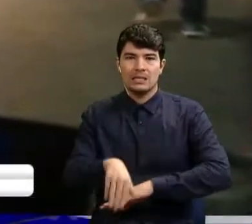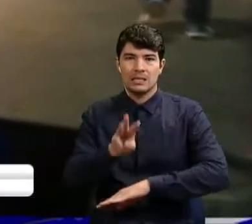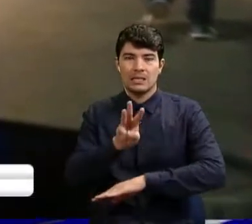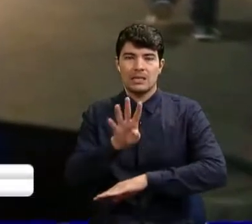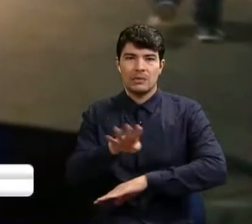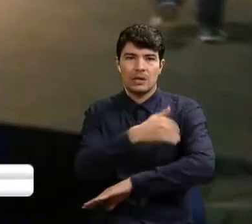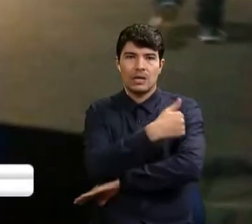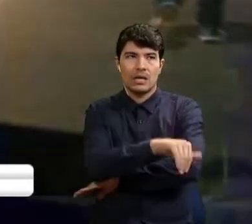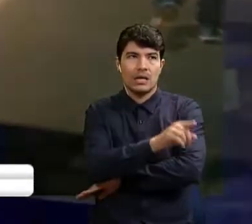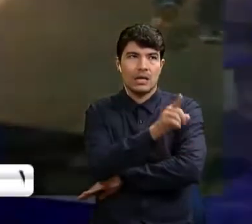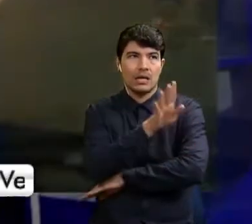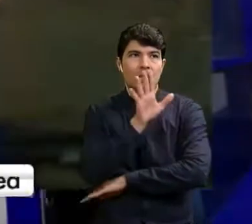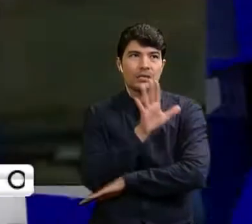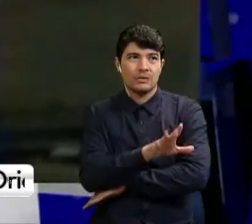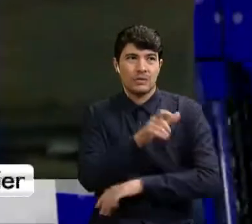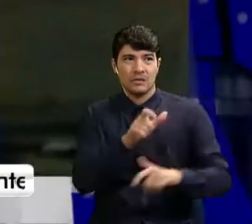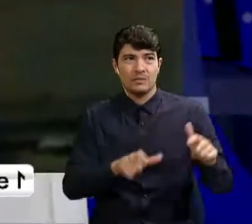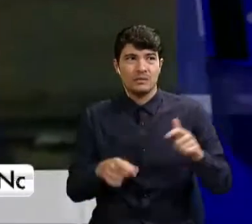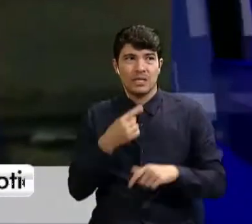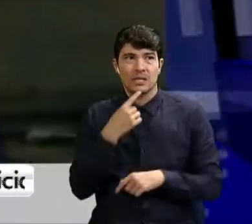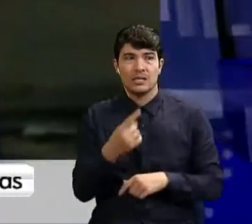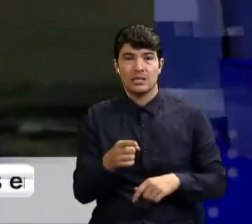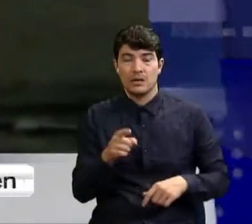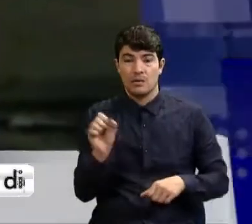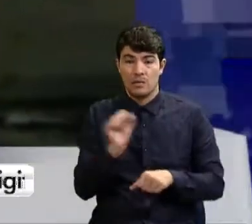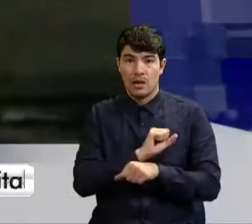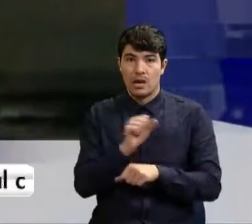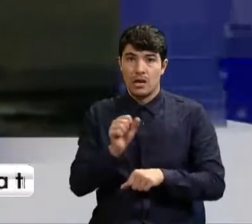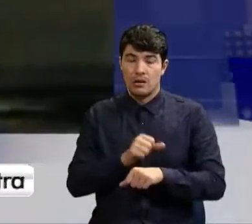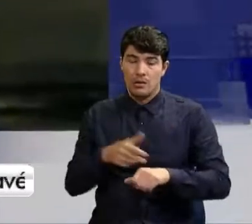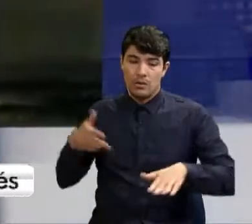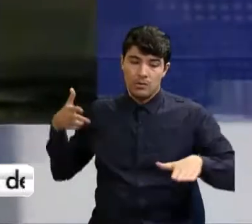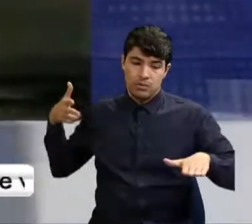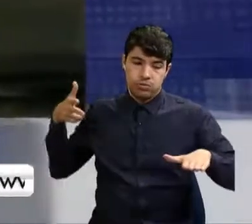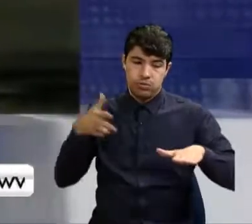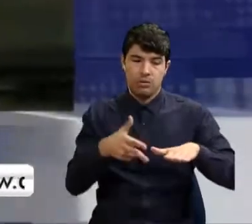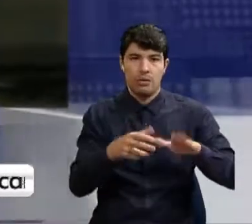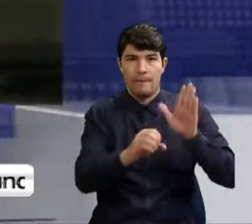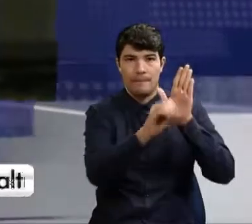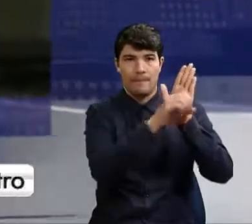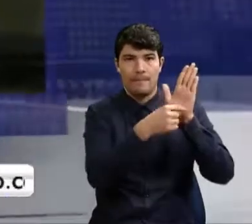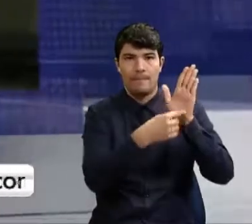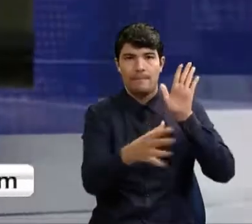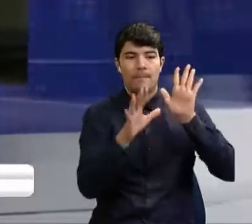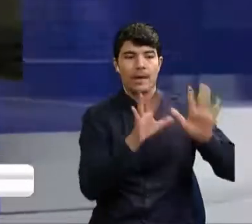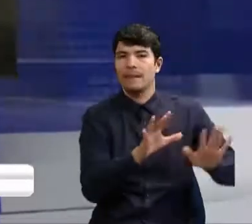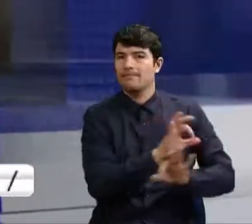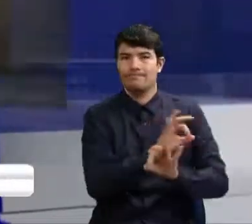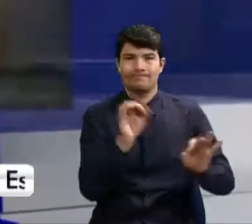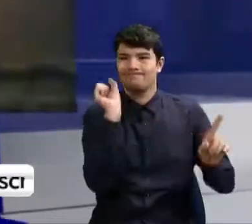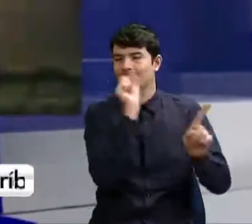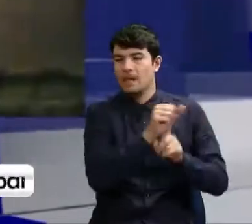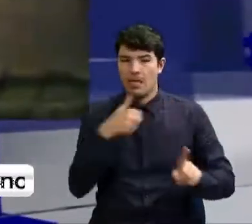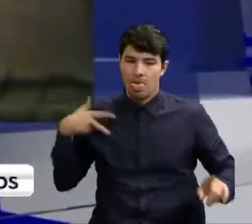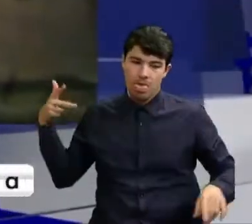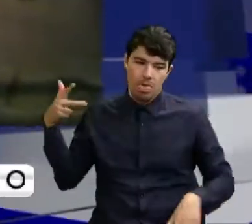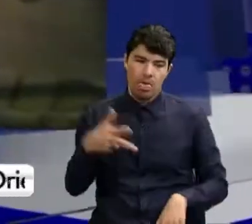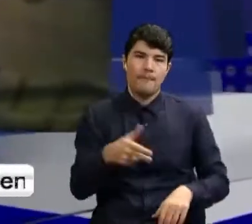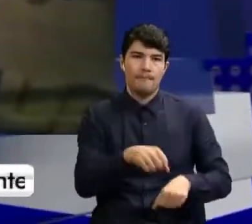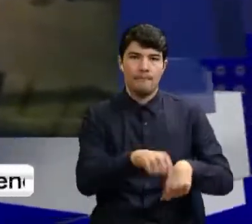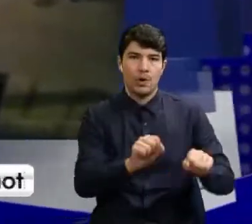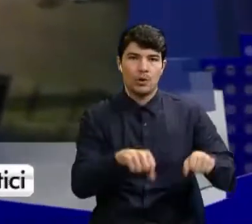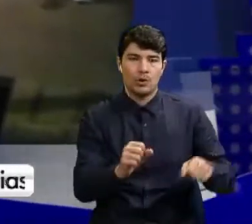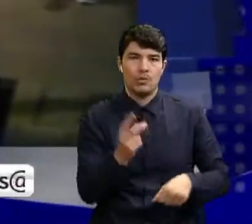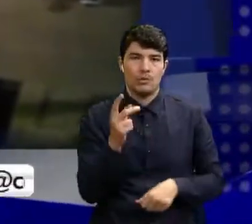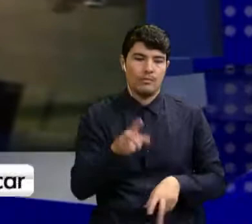carrera 14 según versión de testigos un vehículo que viene bajando sobre la omite la señal de pare chocando contra un motociclista que va con